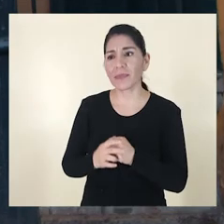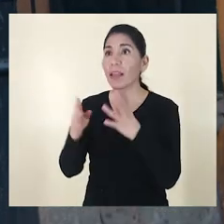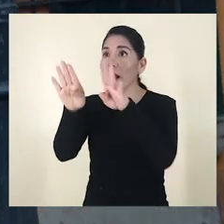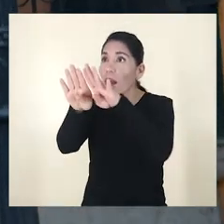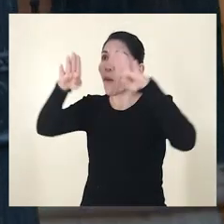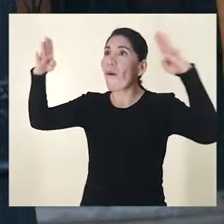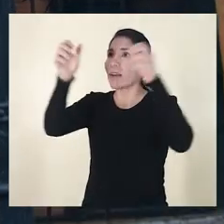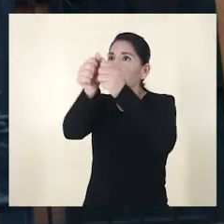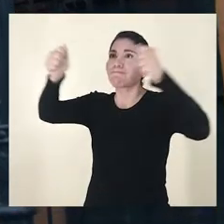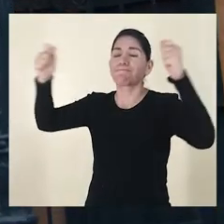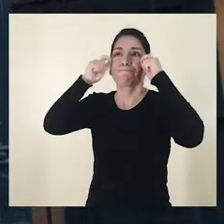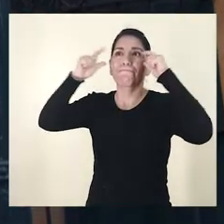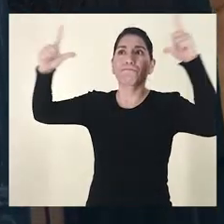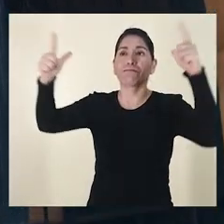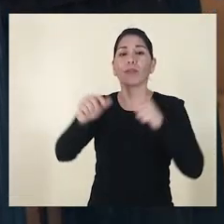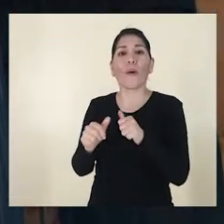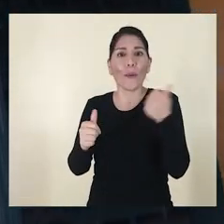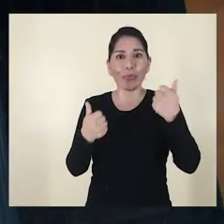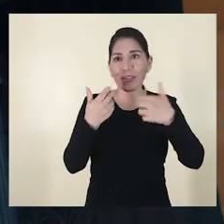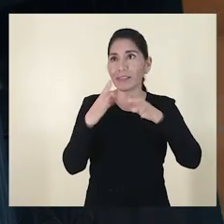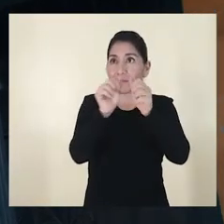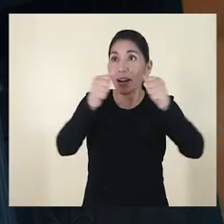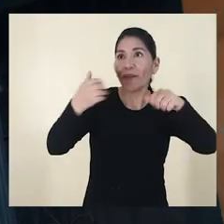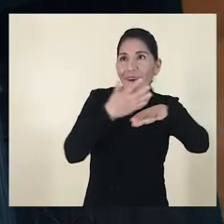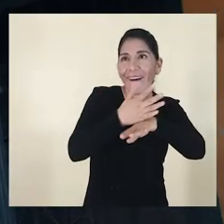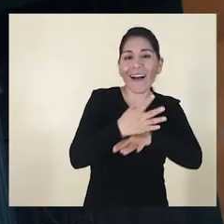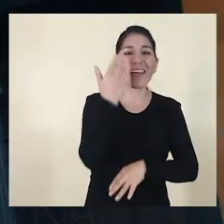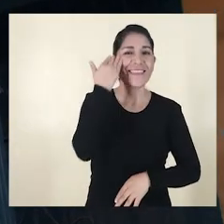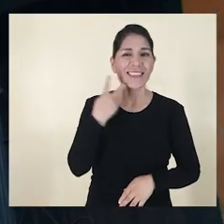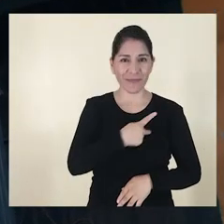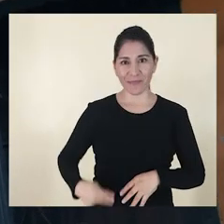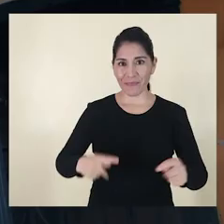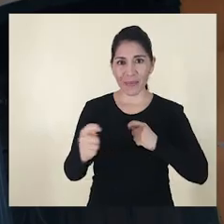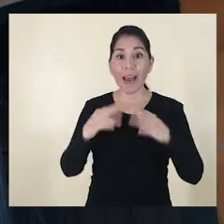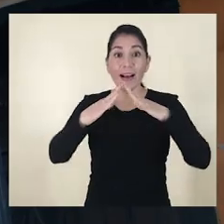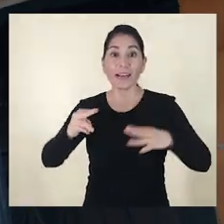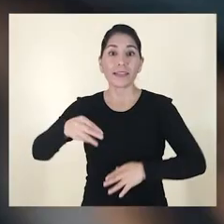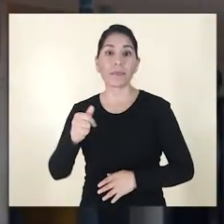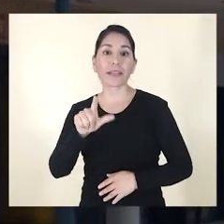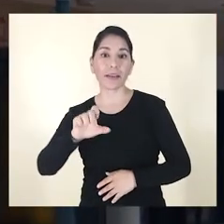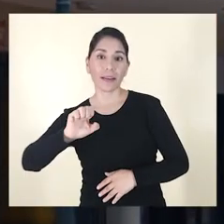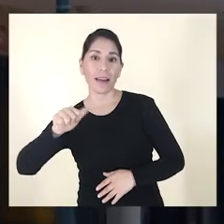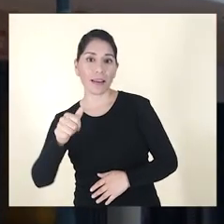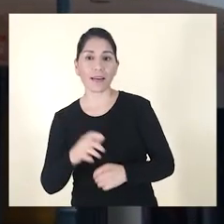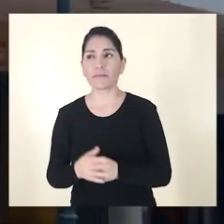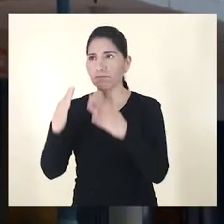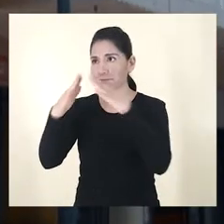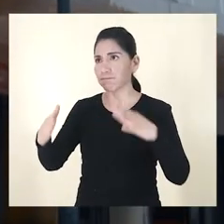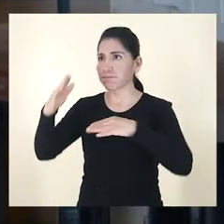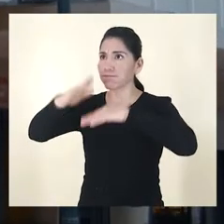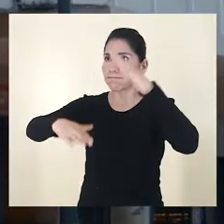es, sin lugar a duda, el balcón. De los mejores ejemplos de balcón de cajón virreinal. Casa